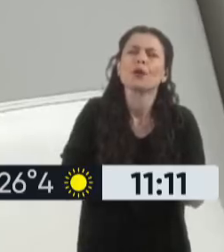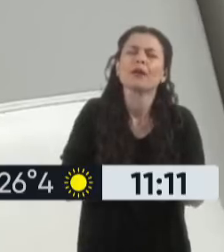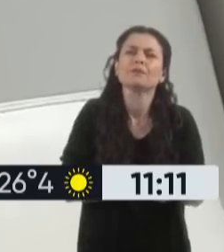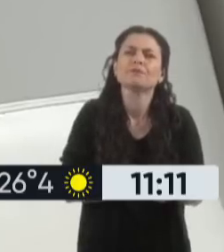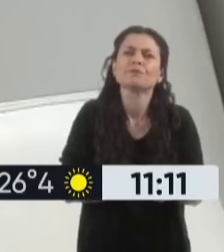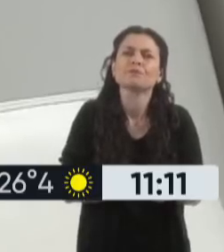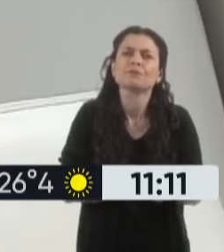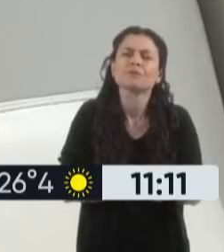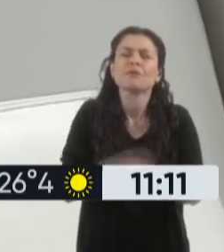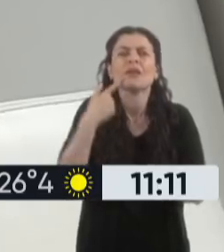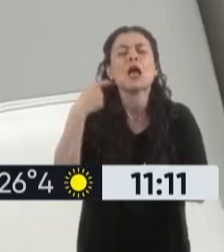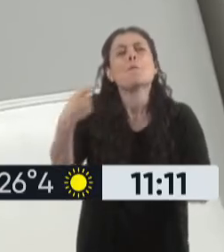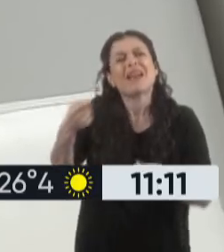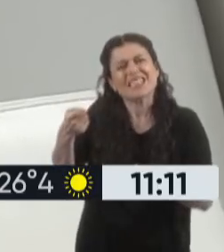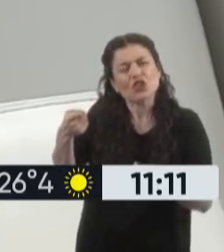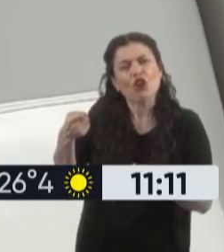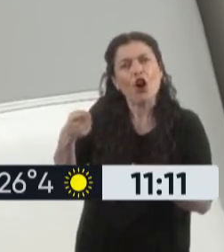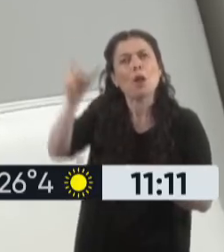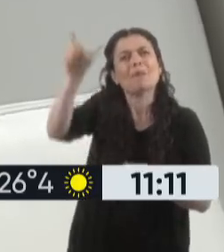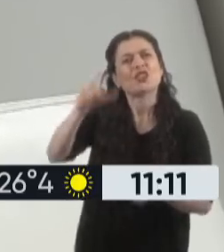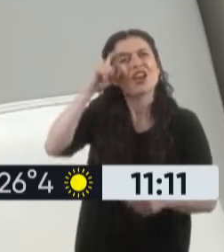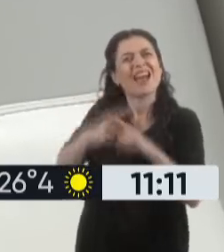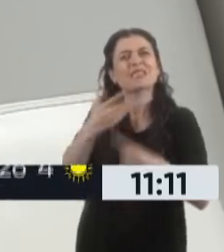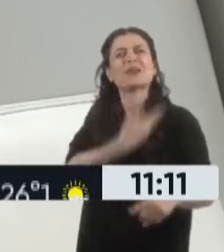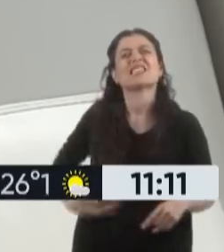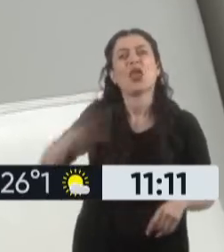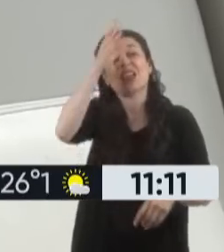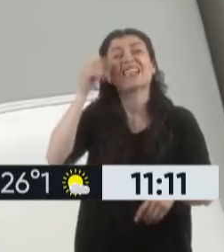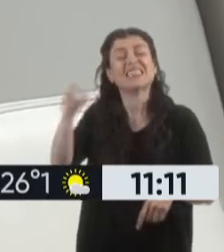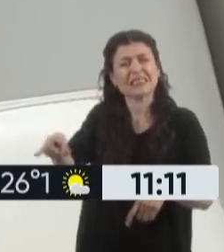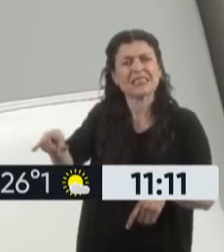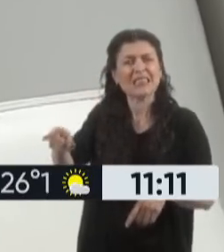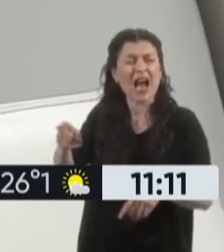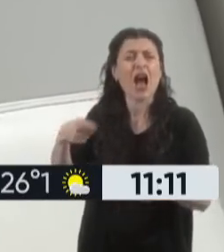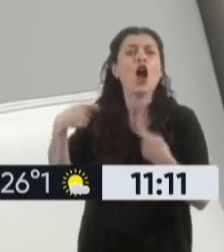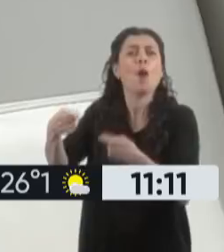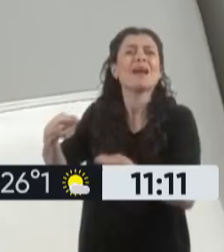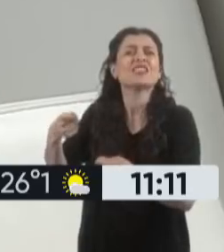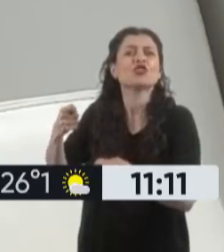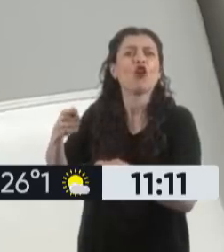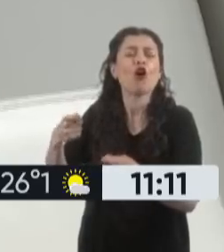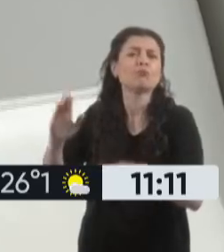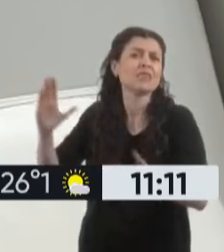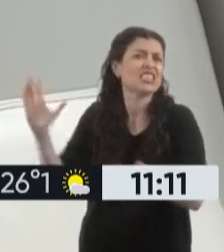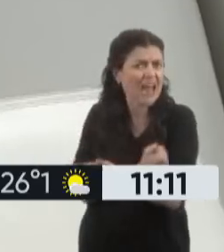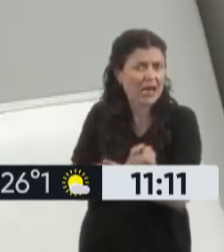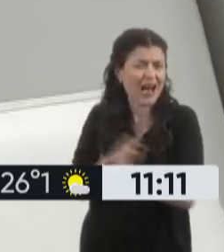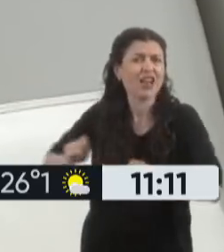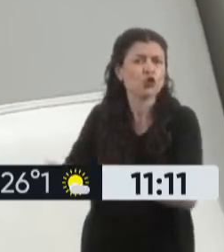con respecto a la quita de la pensión y la jubilación para la expresidenta. Si pensaron en